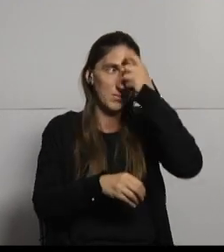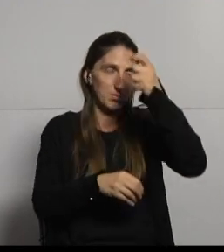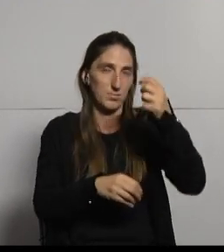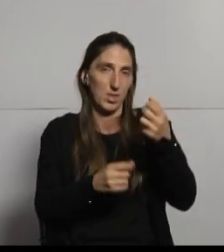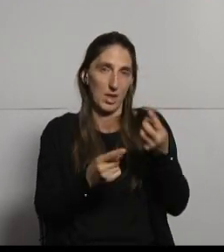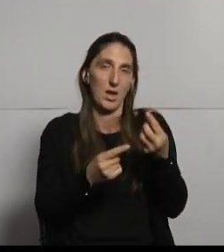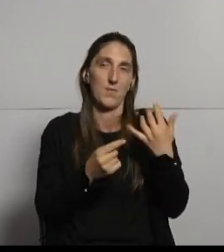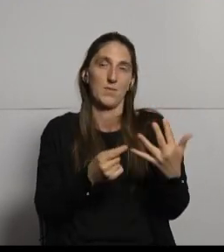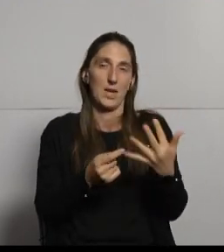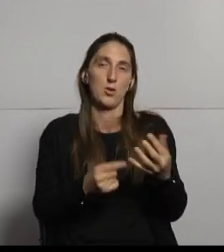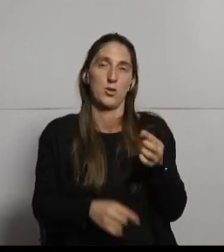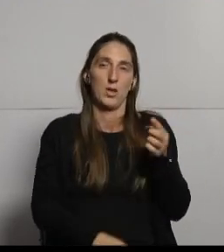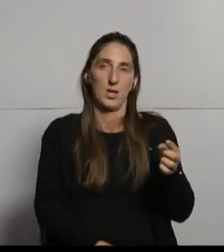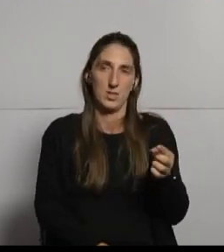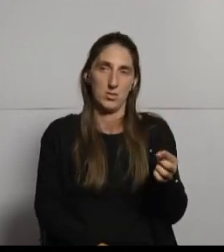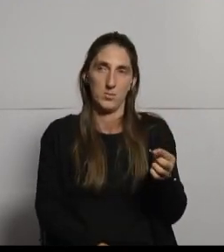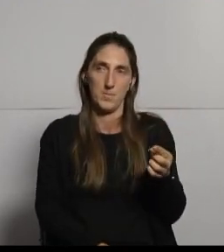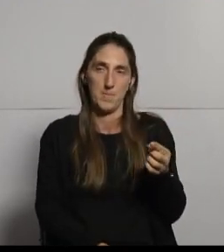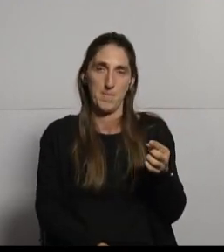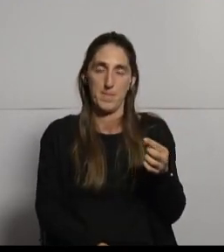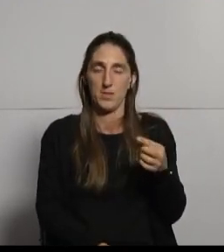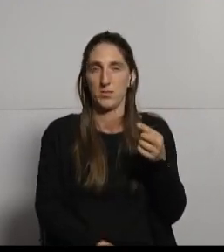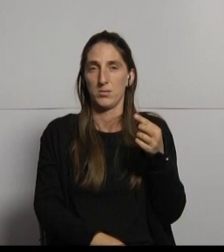sobre eso y utilizar esa flexibilidad que me dan esas